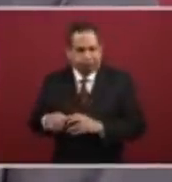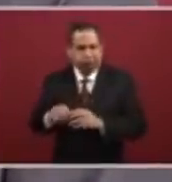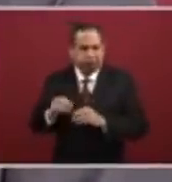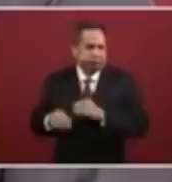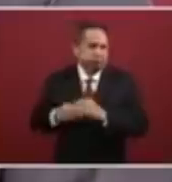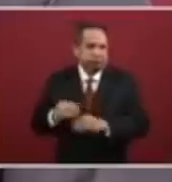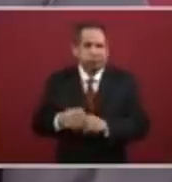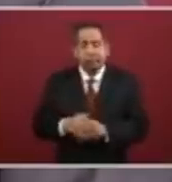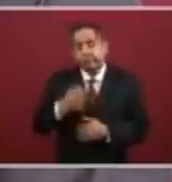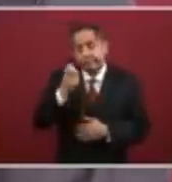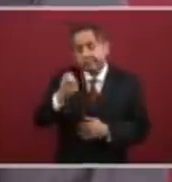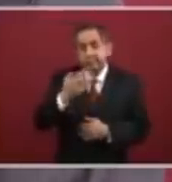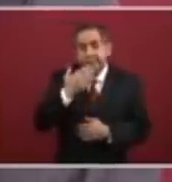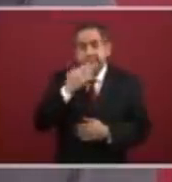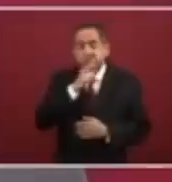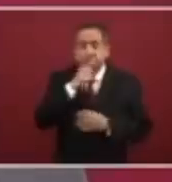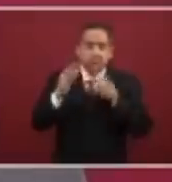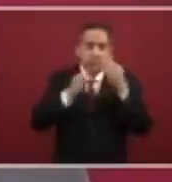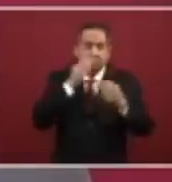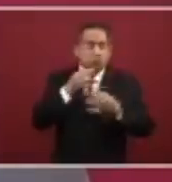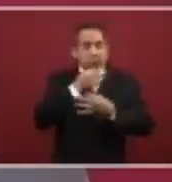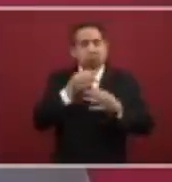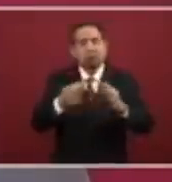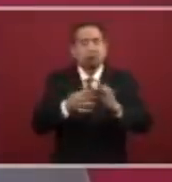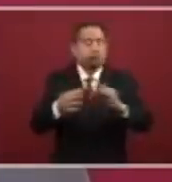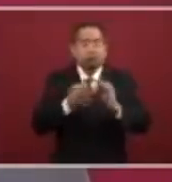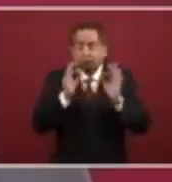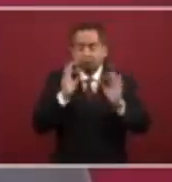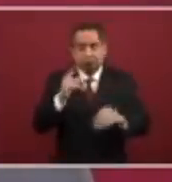Esta es una muy buena noticia